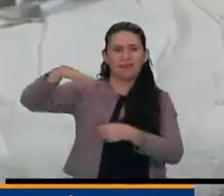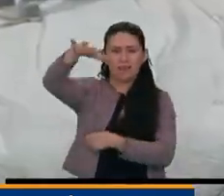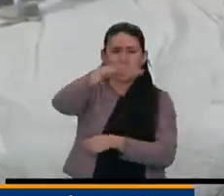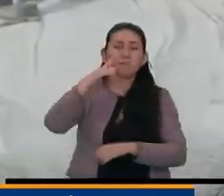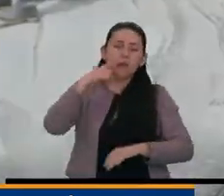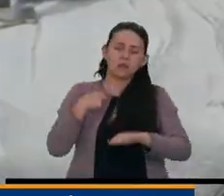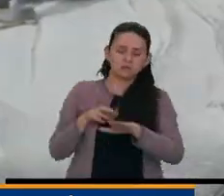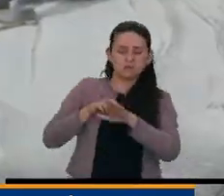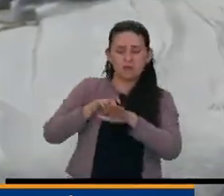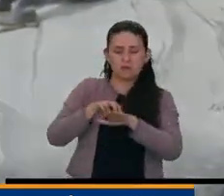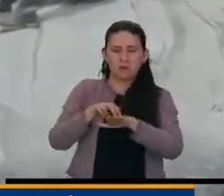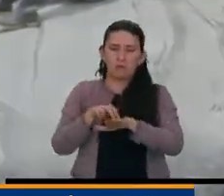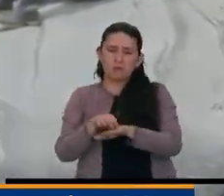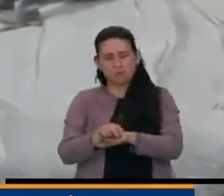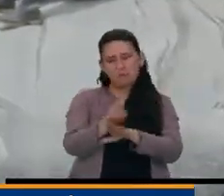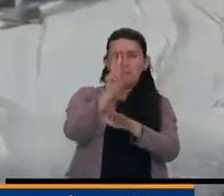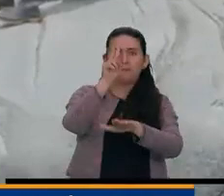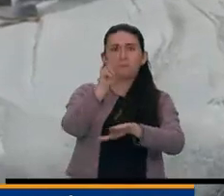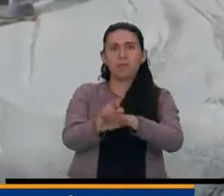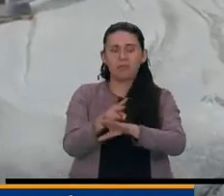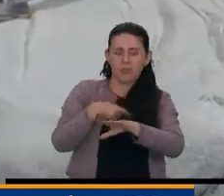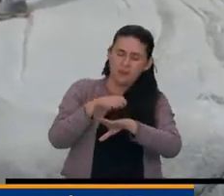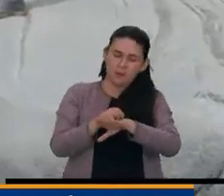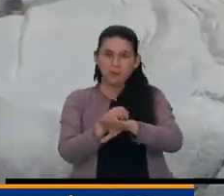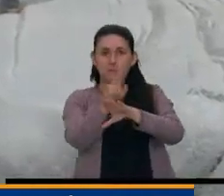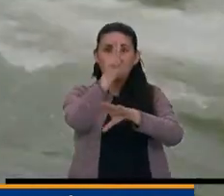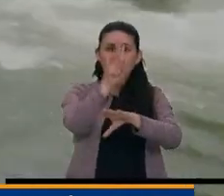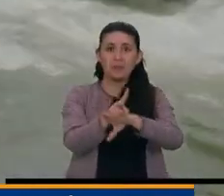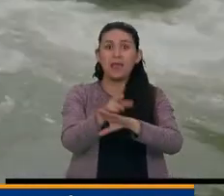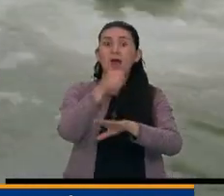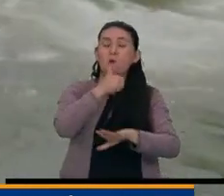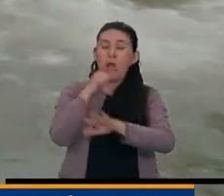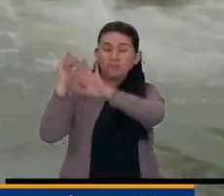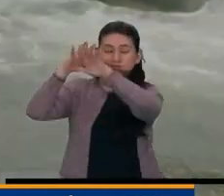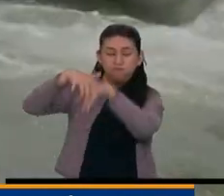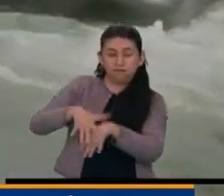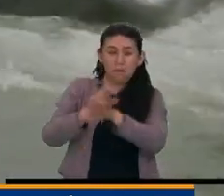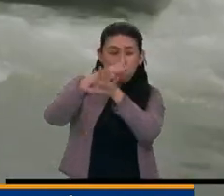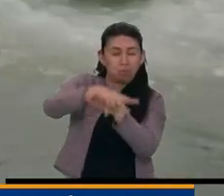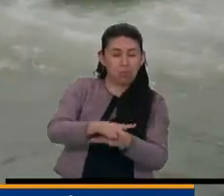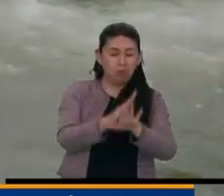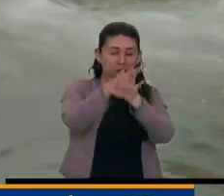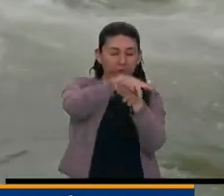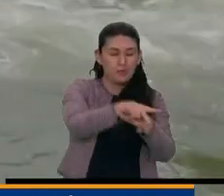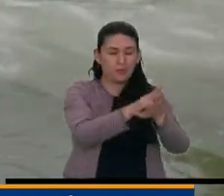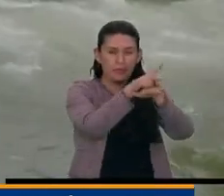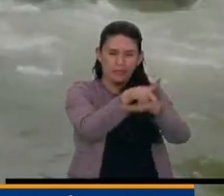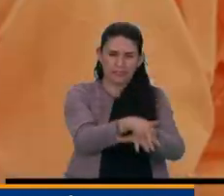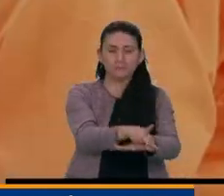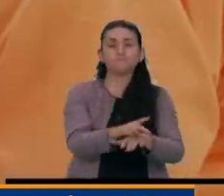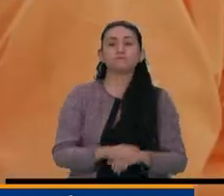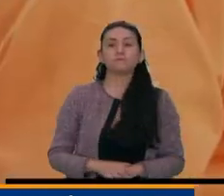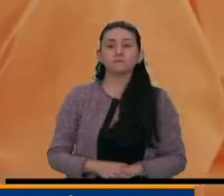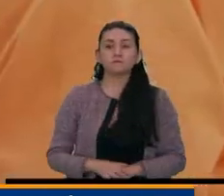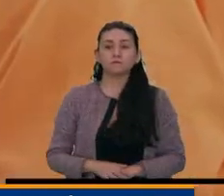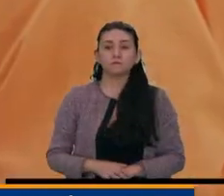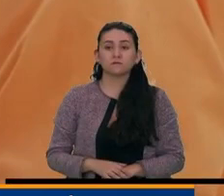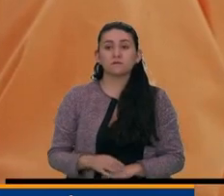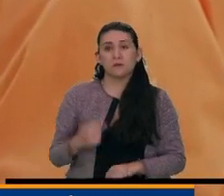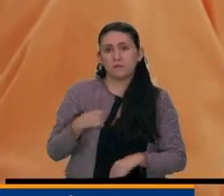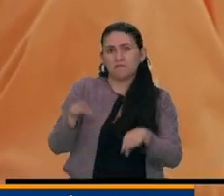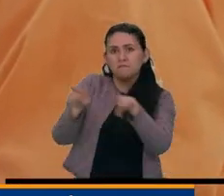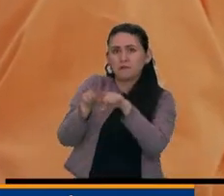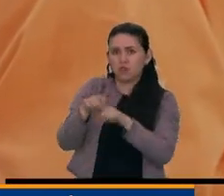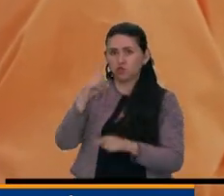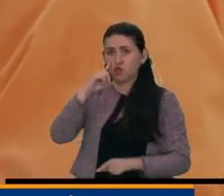del indígena le produjo la caída hacia una fuerte corriente que lo llevó río abajo. La piedra está un poco así y el man trata de parar